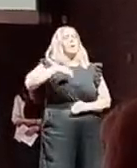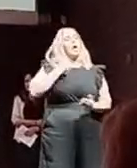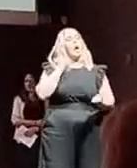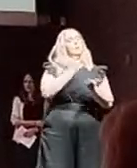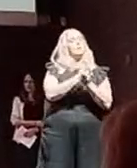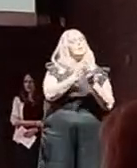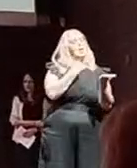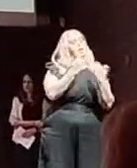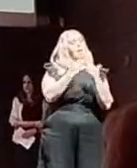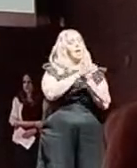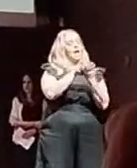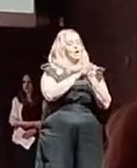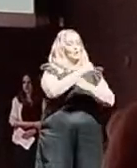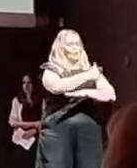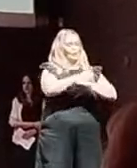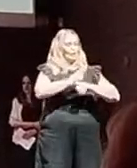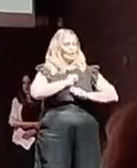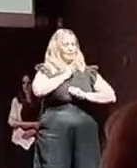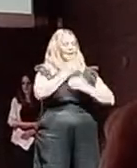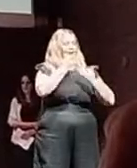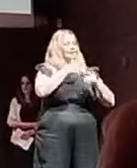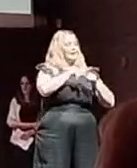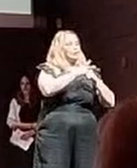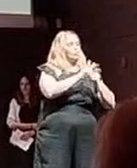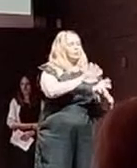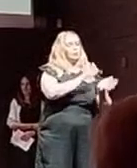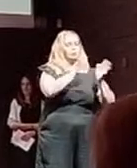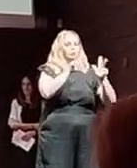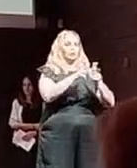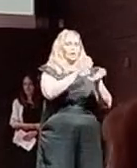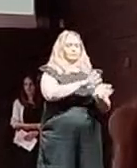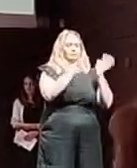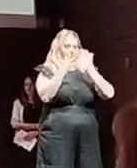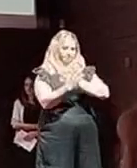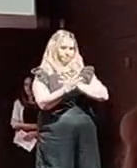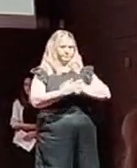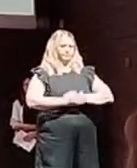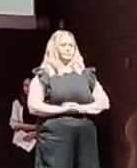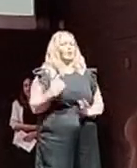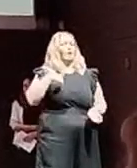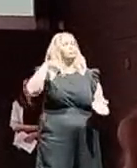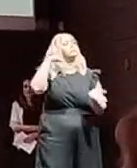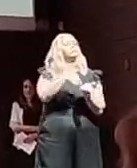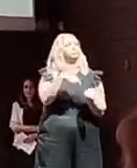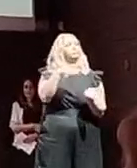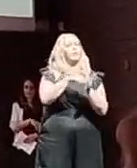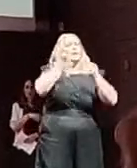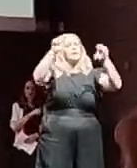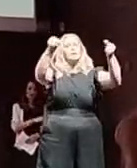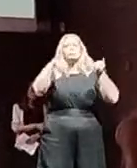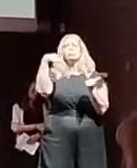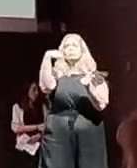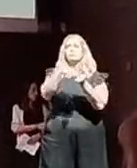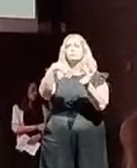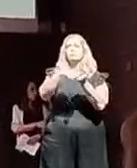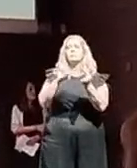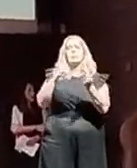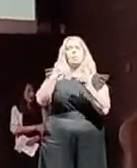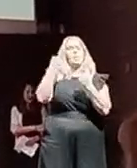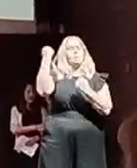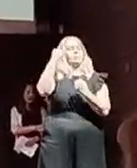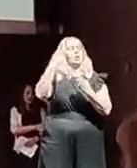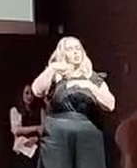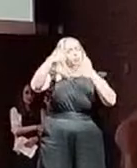Apostamos por el diálogo civil como instrumento de transformación social. Reivindicamos a las instituciones y a los